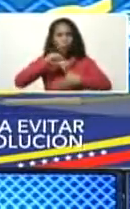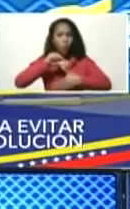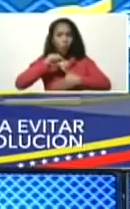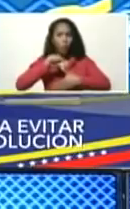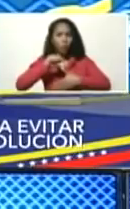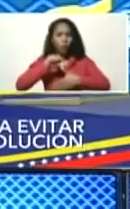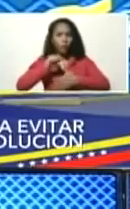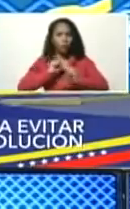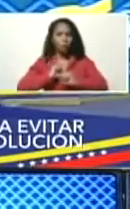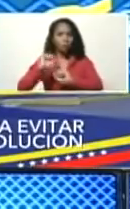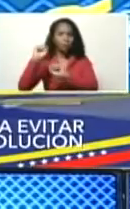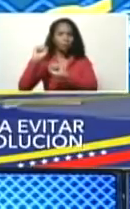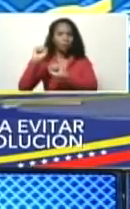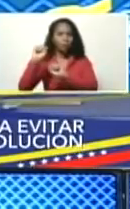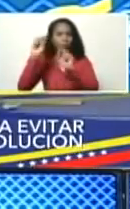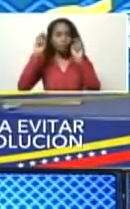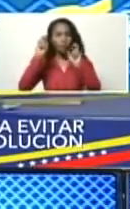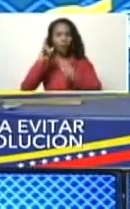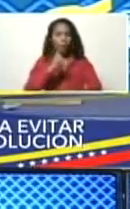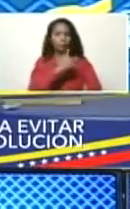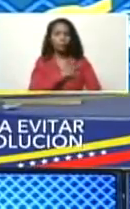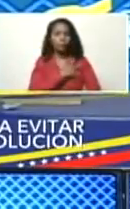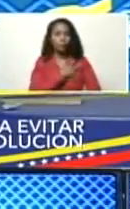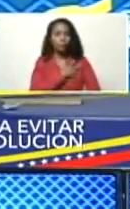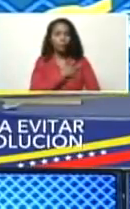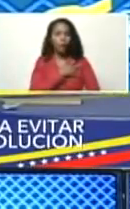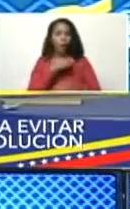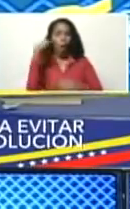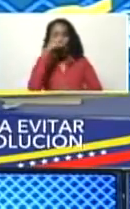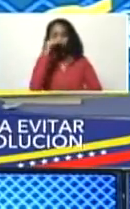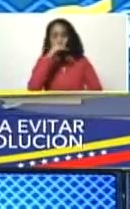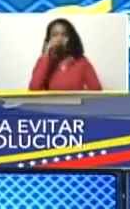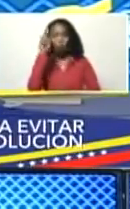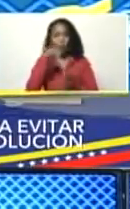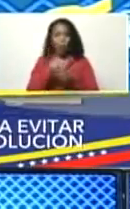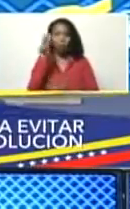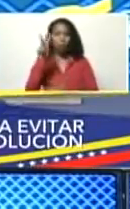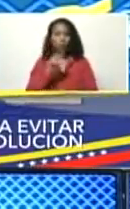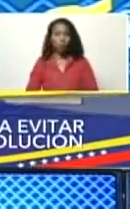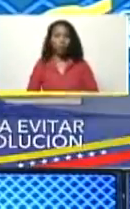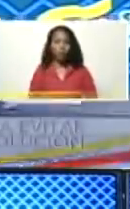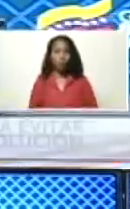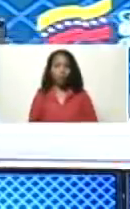y evitar la elección de Lula da Silva en octubre del 2002.